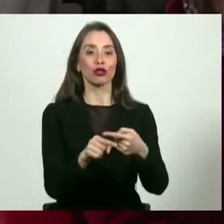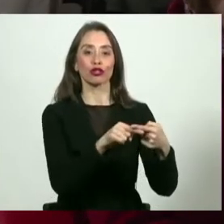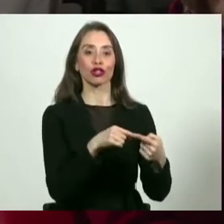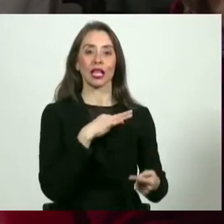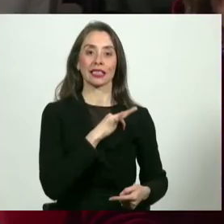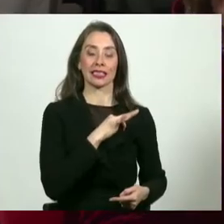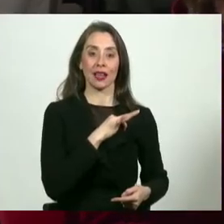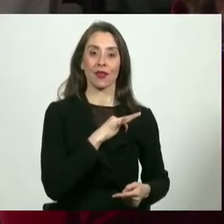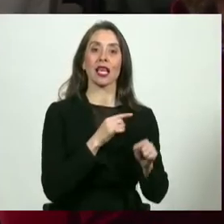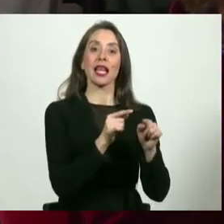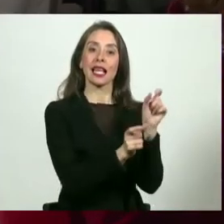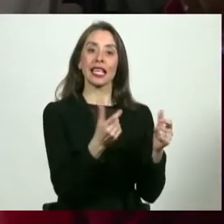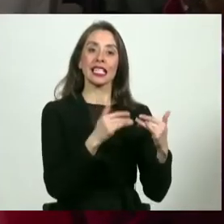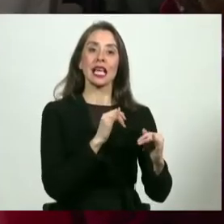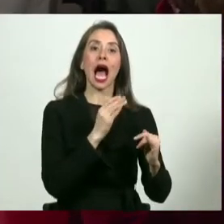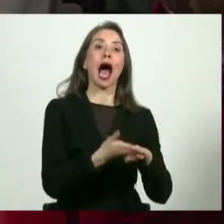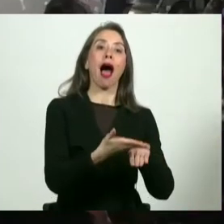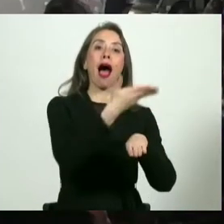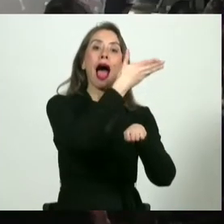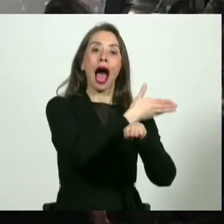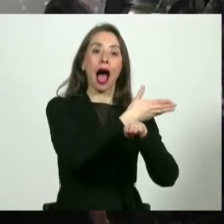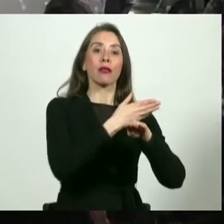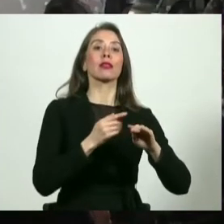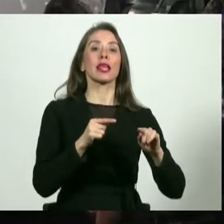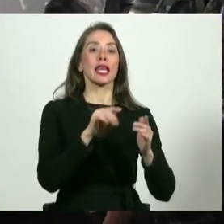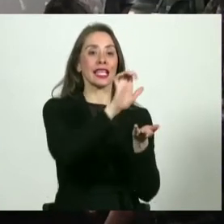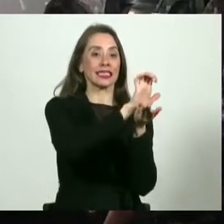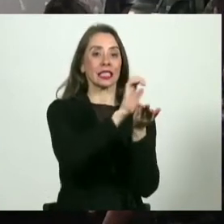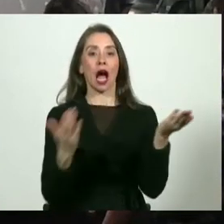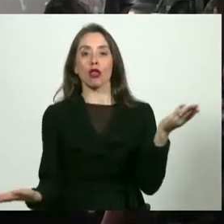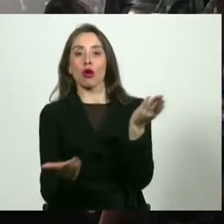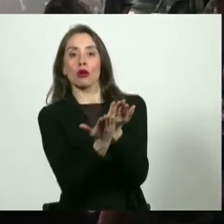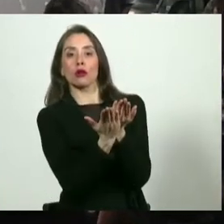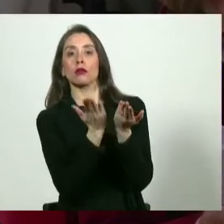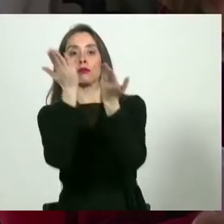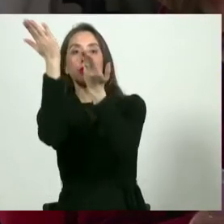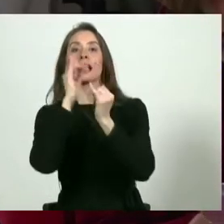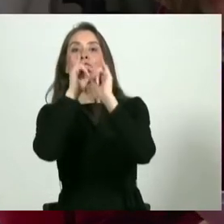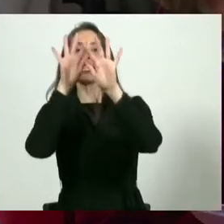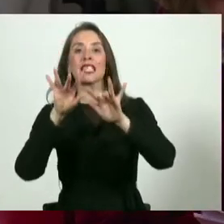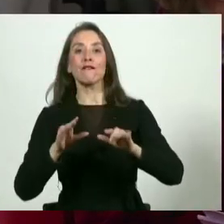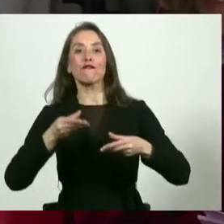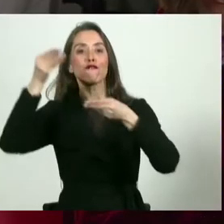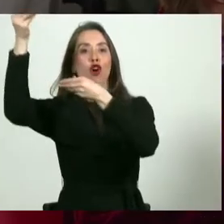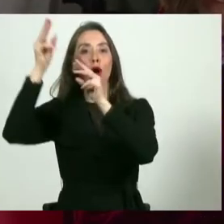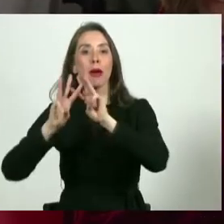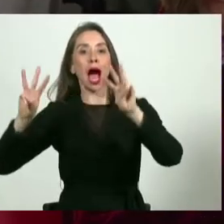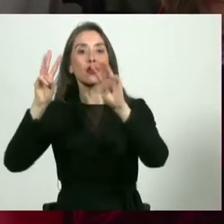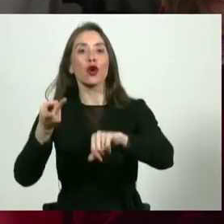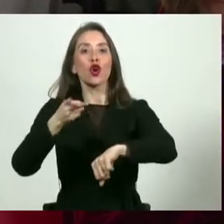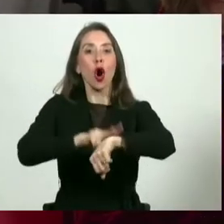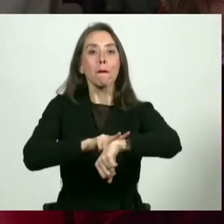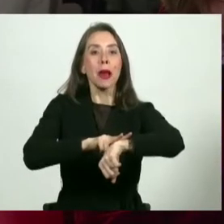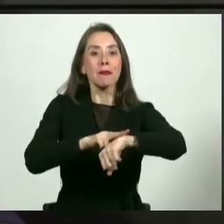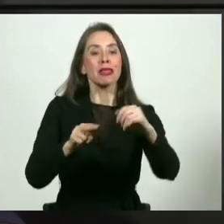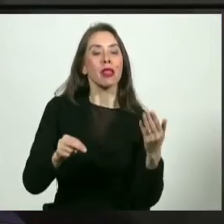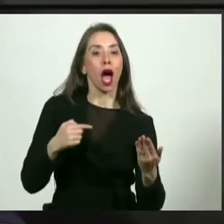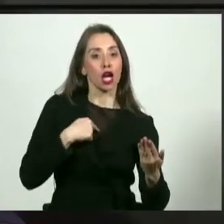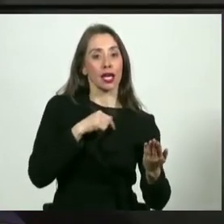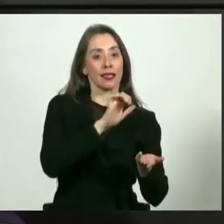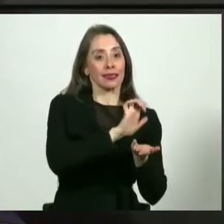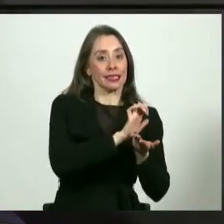que habían rendido informes alternativos, que nosotros denominamos complementarios, puesto que venían a complementar también